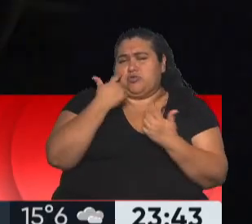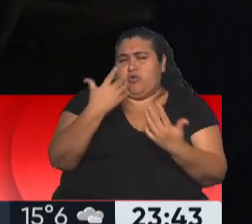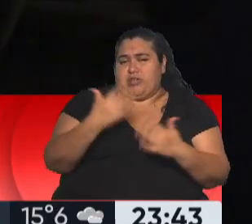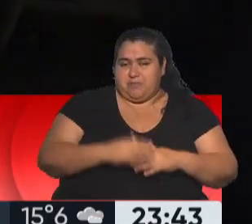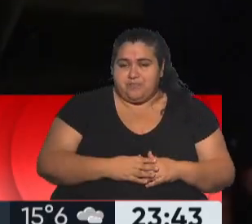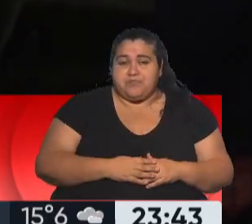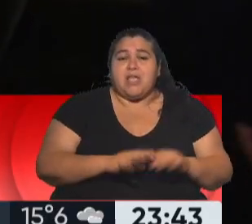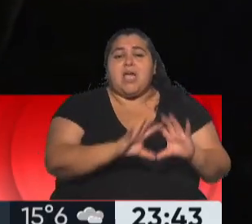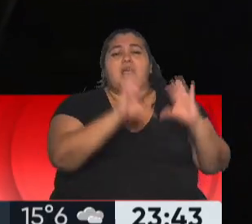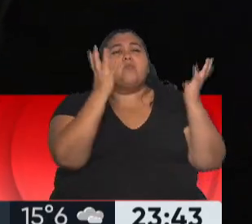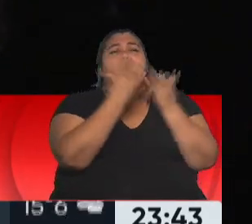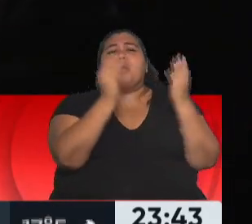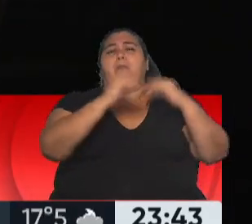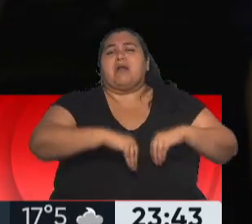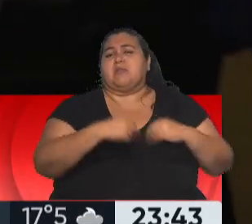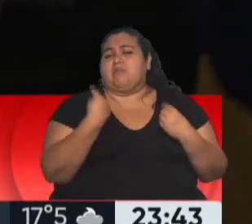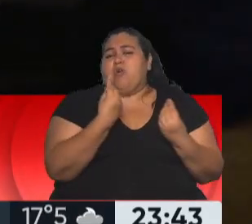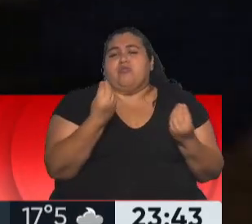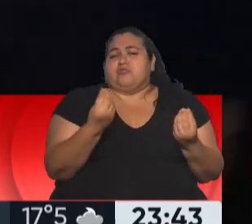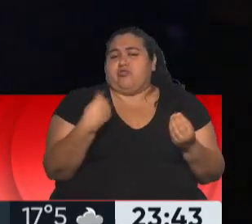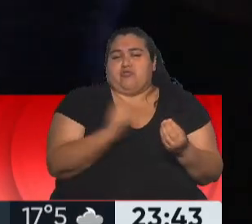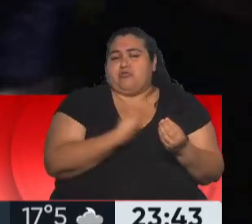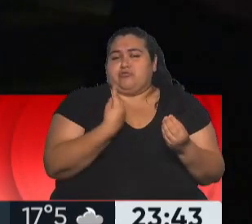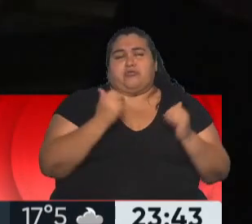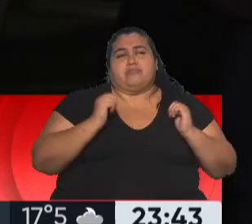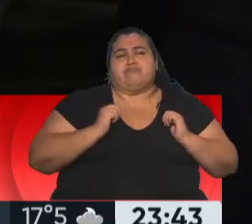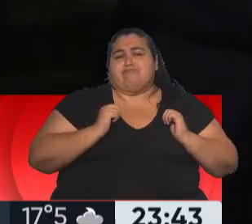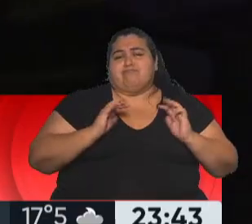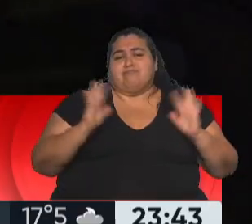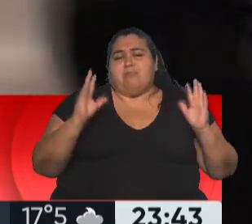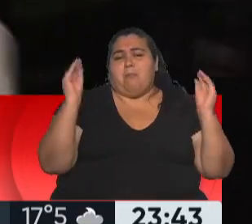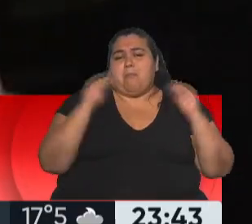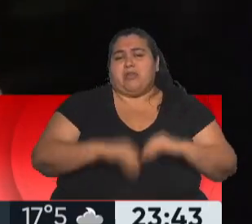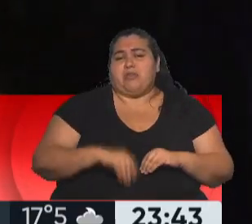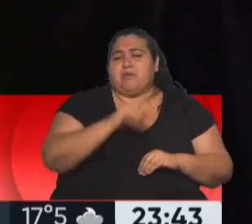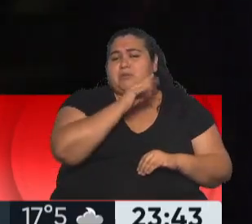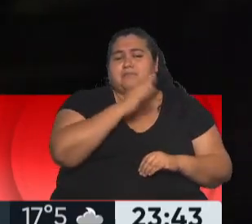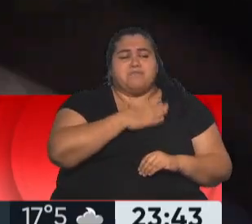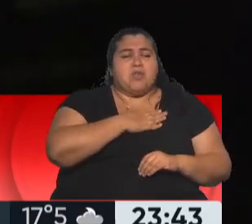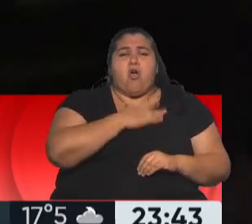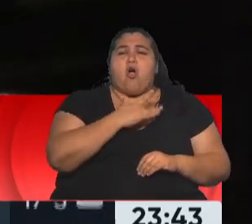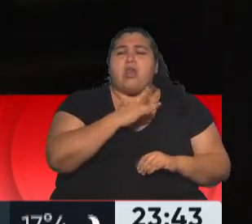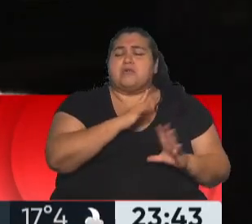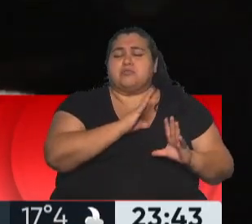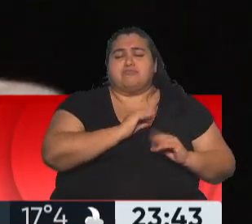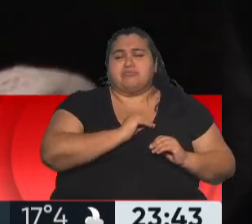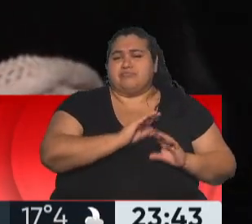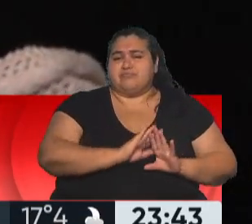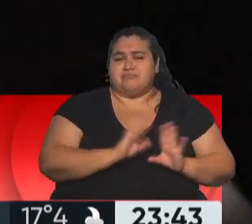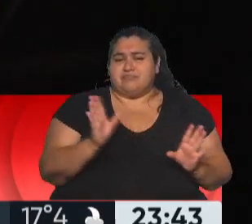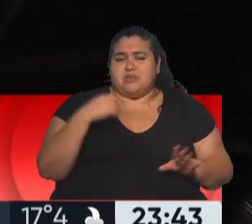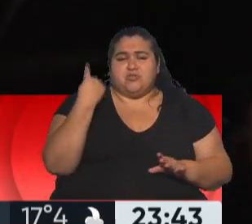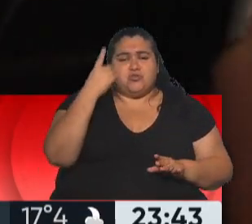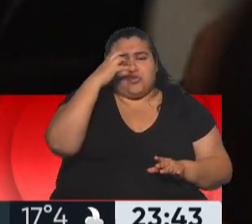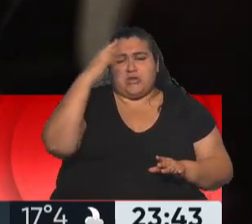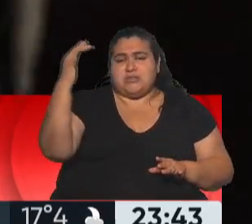Francisco? Lo perdemos todos, nosotros quedamos quietitos, boca cerrada, corazón vacía. ¿Lo va a extrañar? Lo vamos a